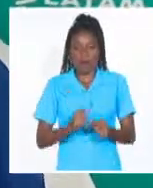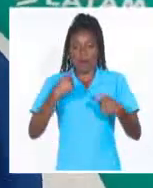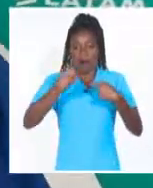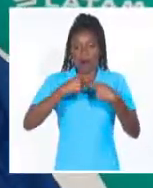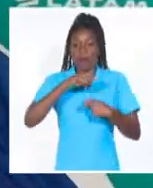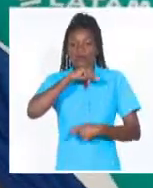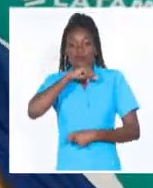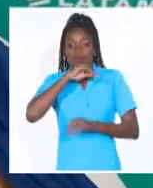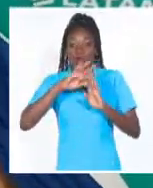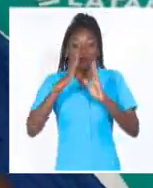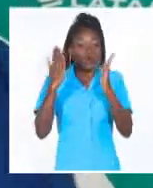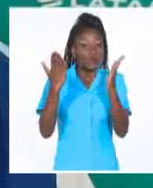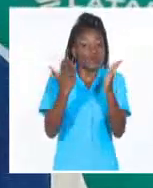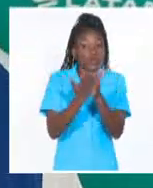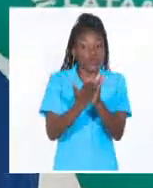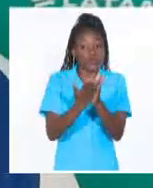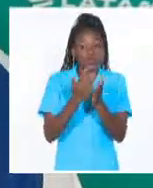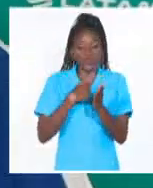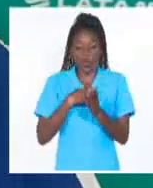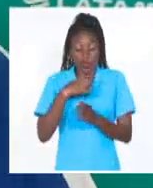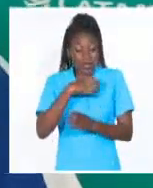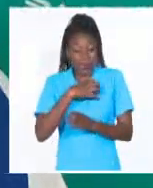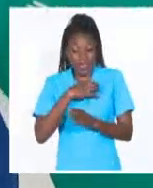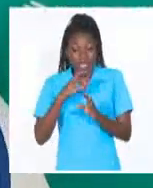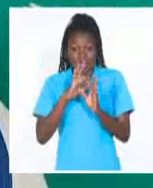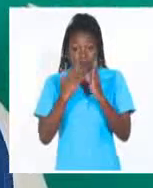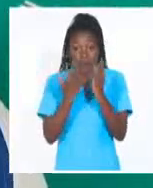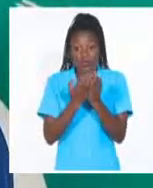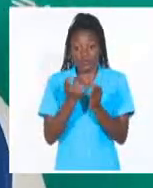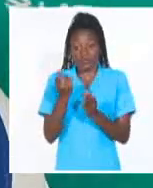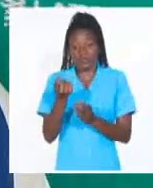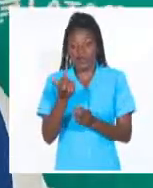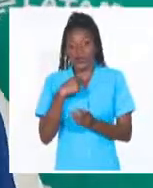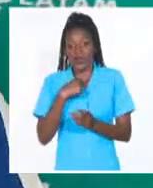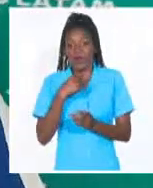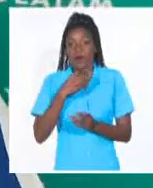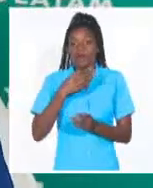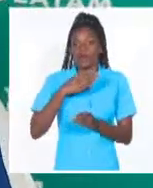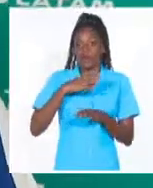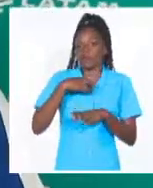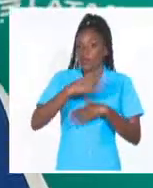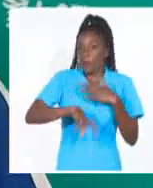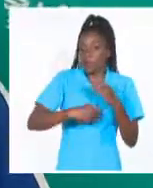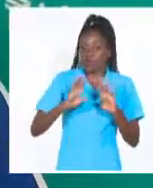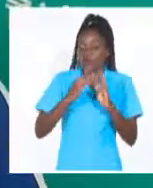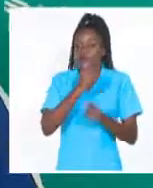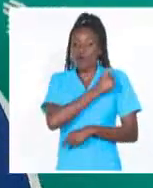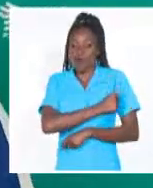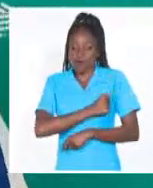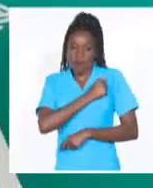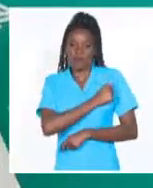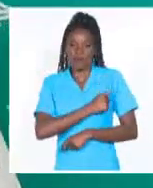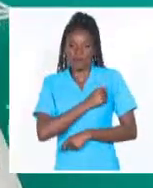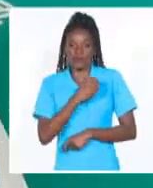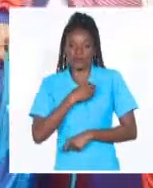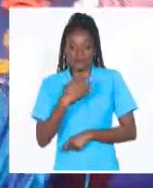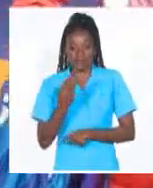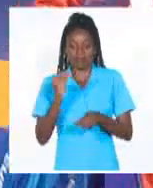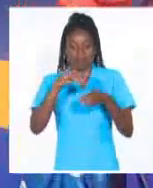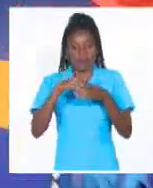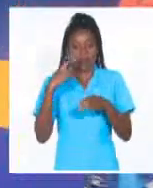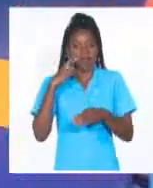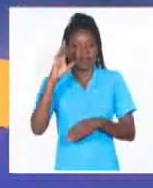mamá, todos mis seres queridos que están cerca. Si se me queda alguno, no se ponga nadie bravo, pero los amo a todos mucho y ustedes son gran parte de este